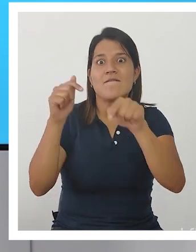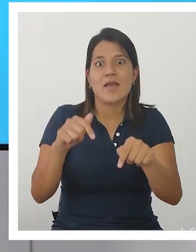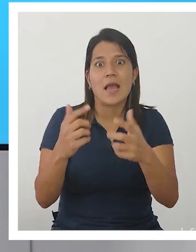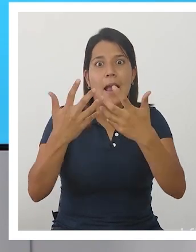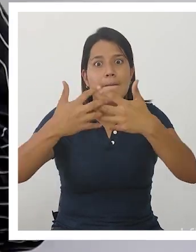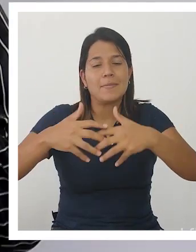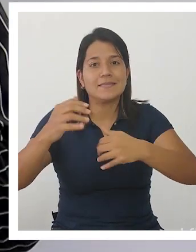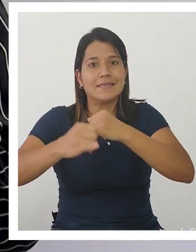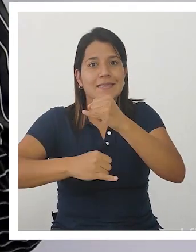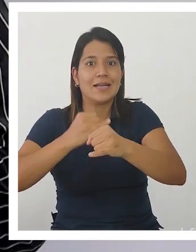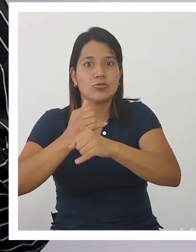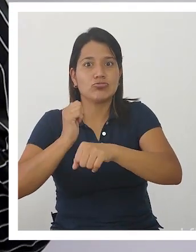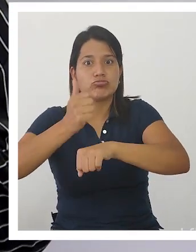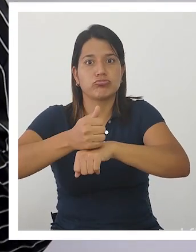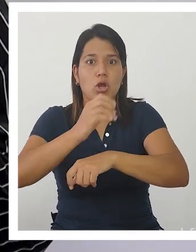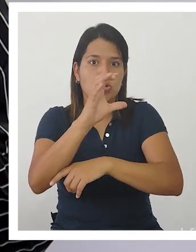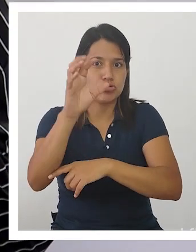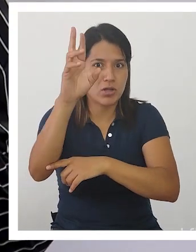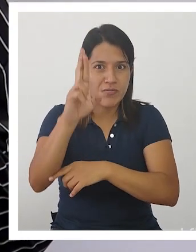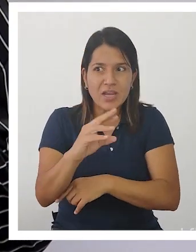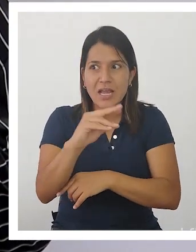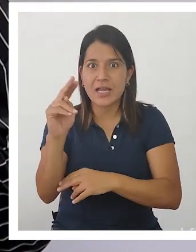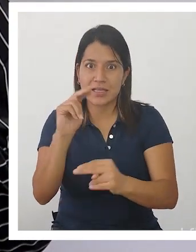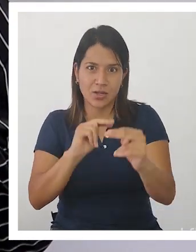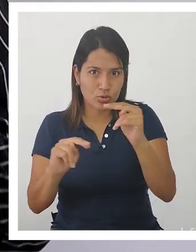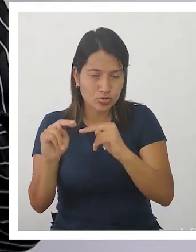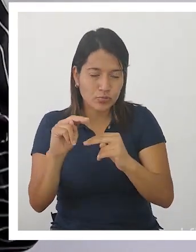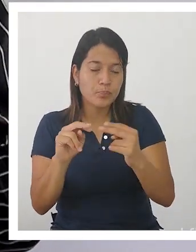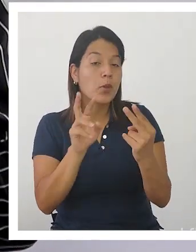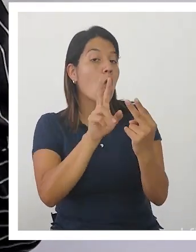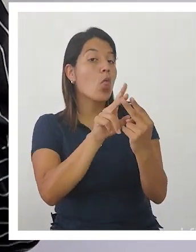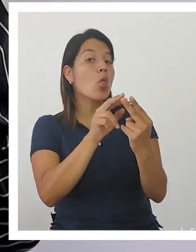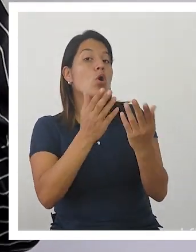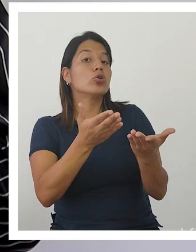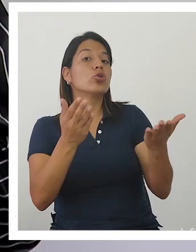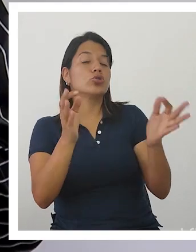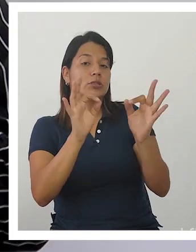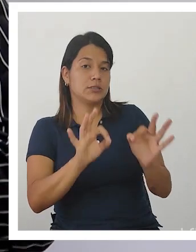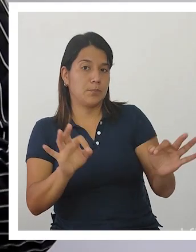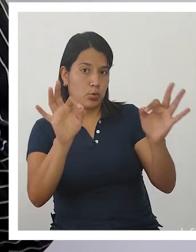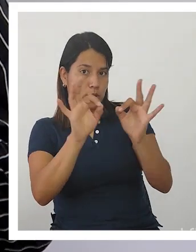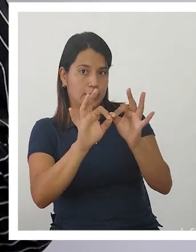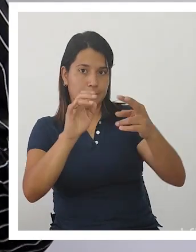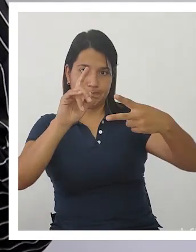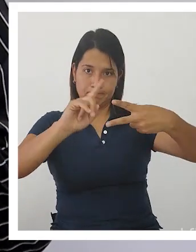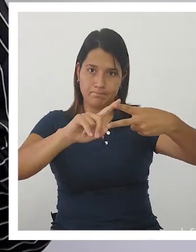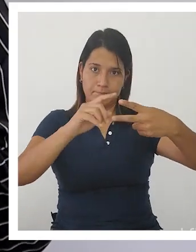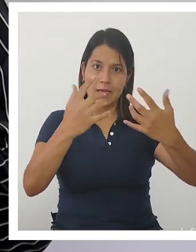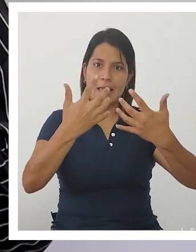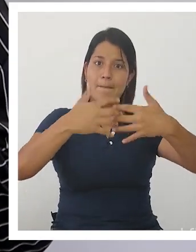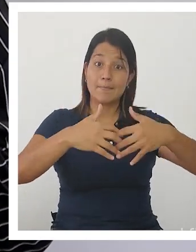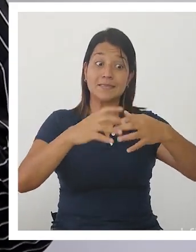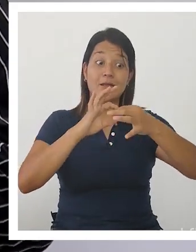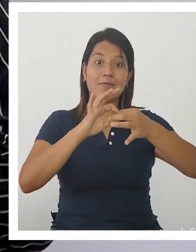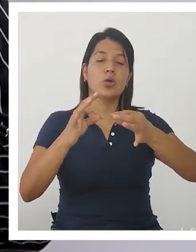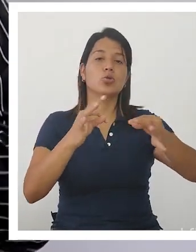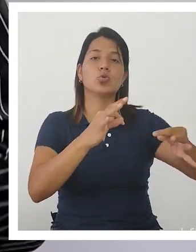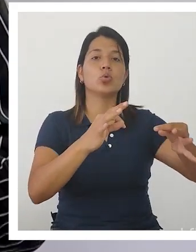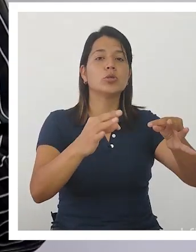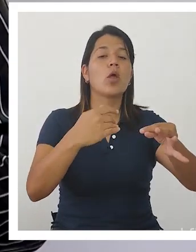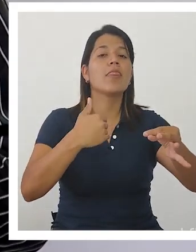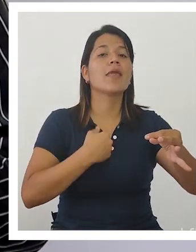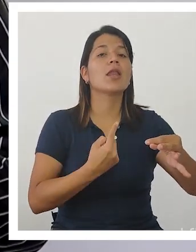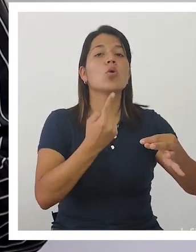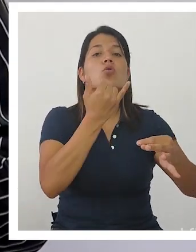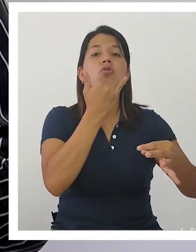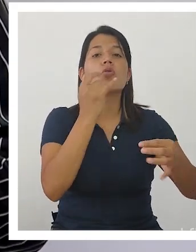Dos cosas que son muy importantes. El sector turismo comete un error hasta el día de hoy, porque